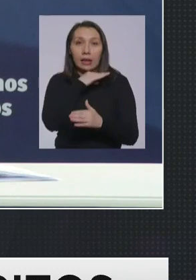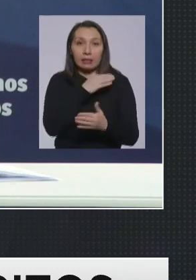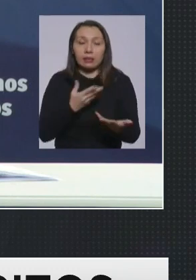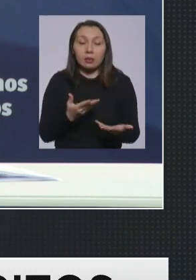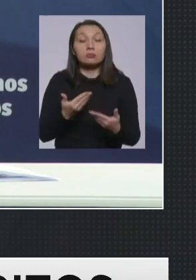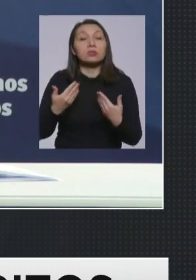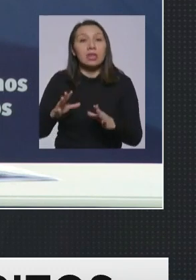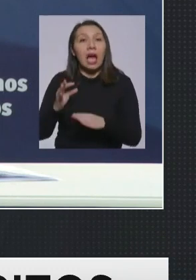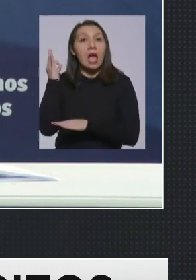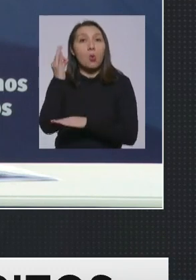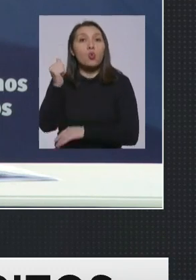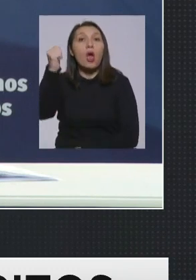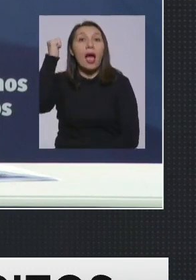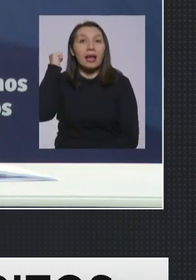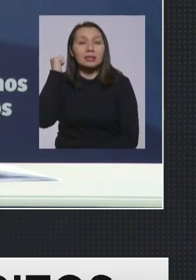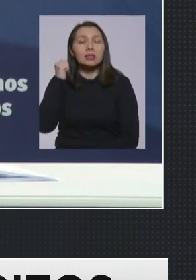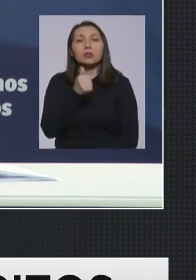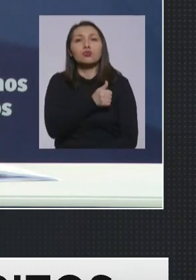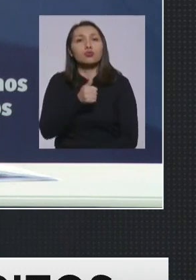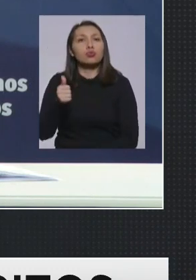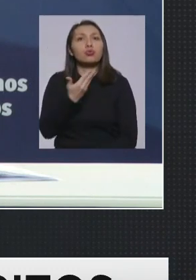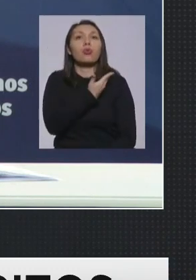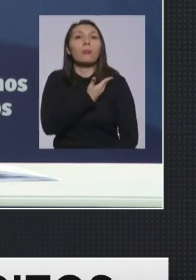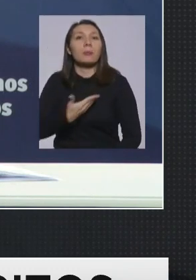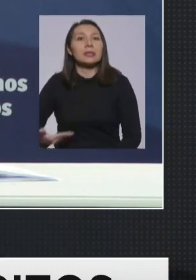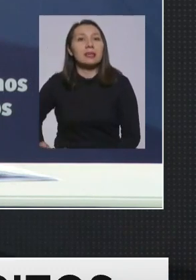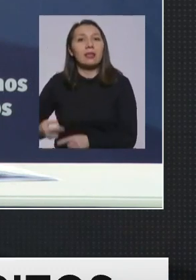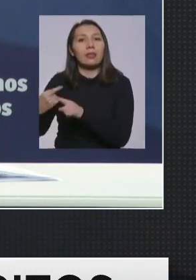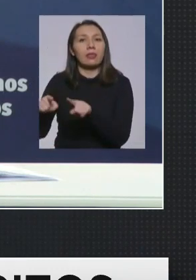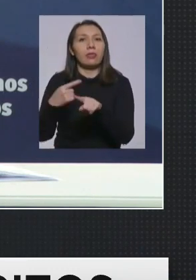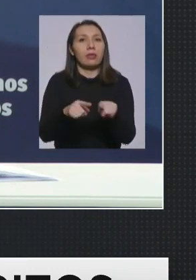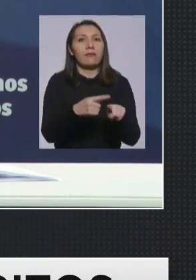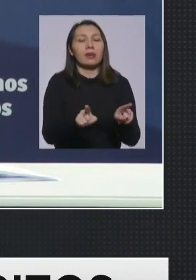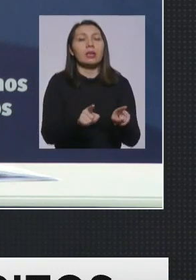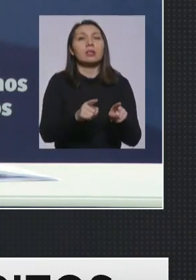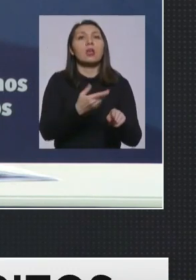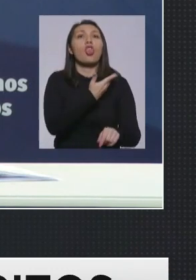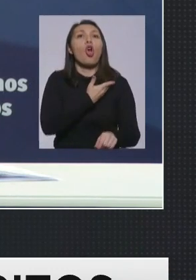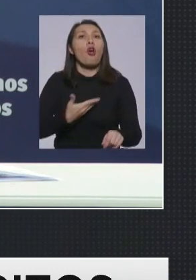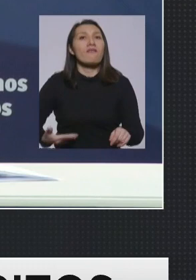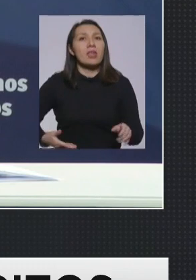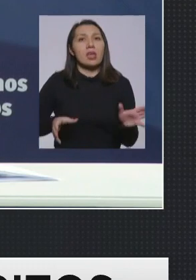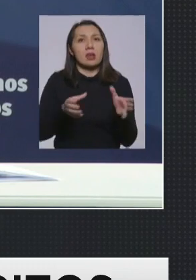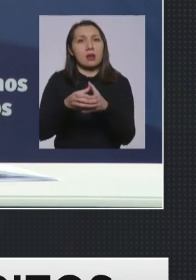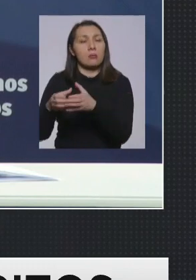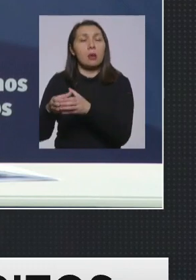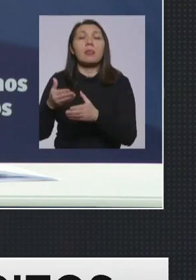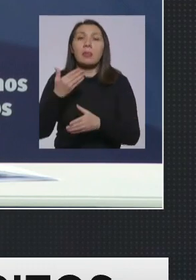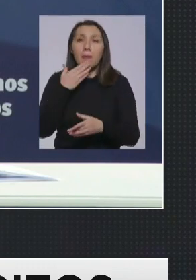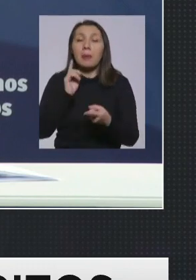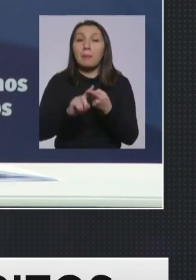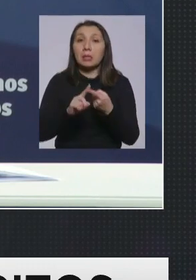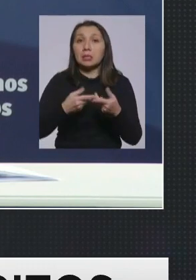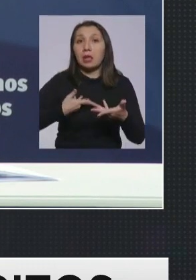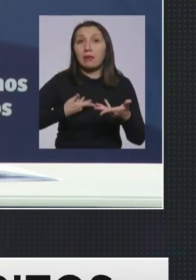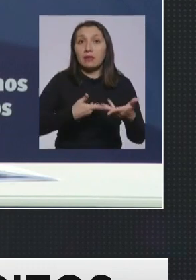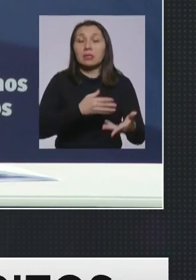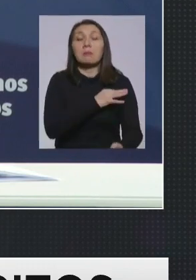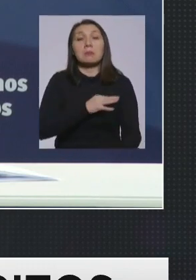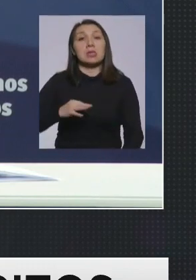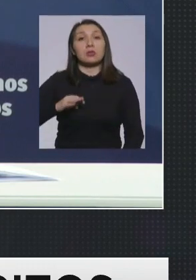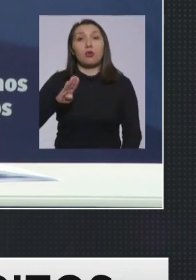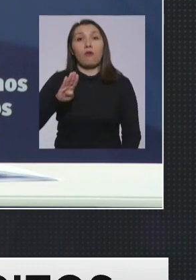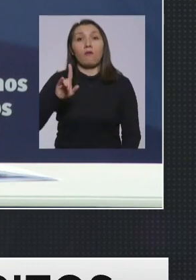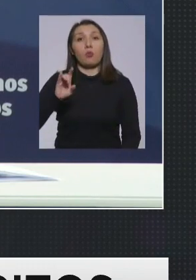ya me reuní ayer con todos los presidentes de los partidos de gobierno y participé por invitación del ministro